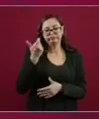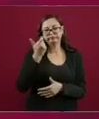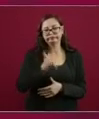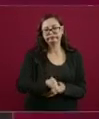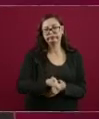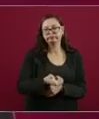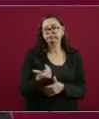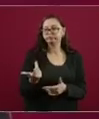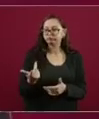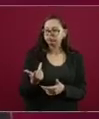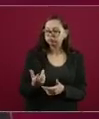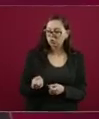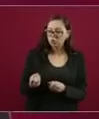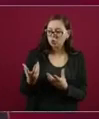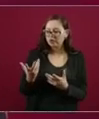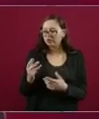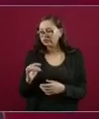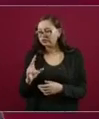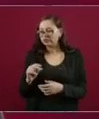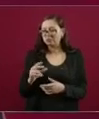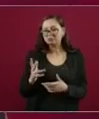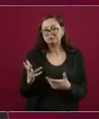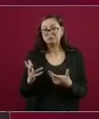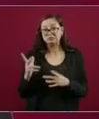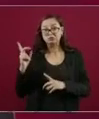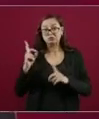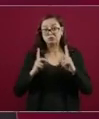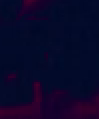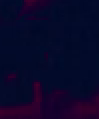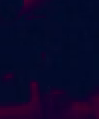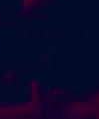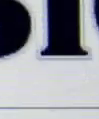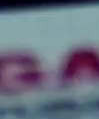entonces todo esto es lo que se está corrigiendo